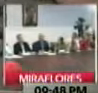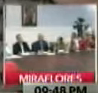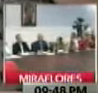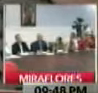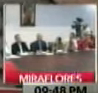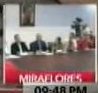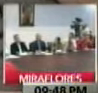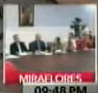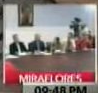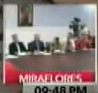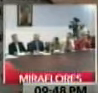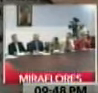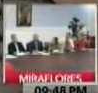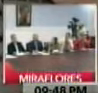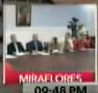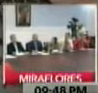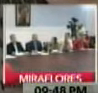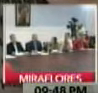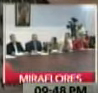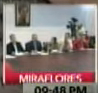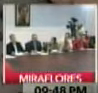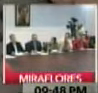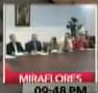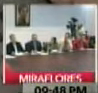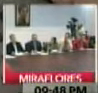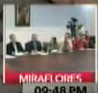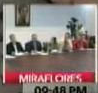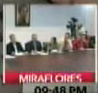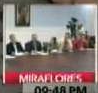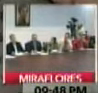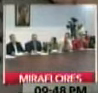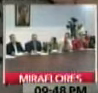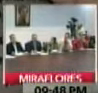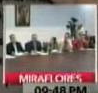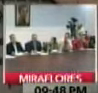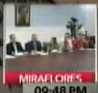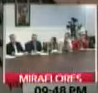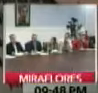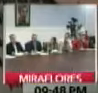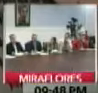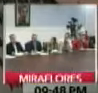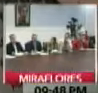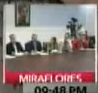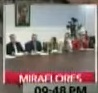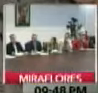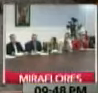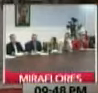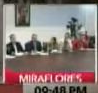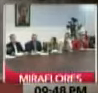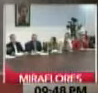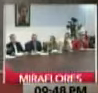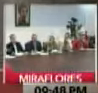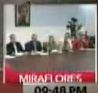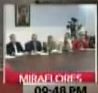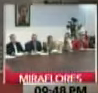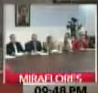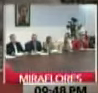Malvinas en víspera, y aquí dice este periódico que se llama El Mundo, esto demuestra que los Estados Unidos están restiados con Inglaterra en la guerra de las